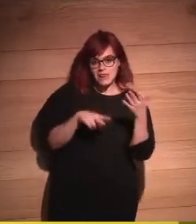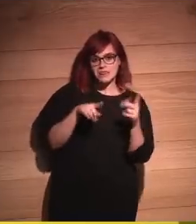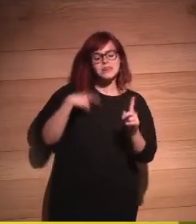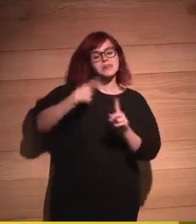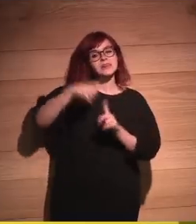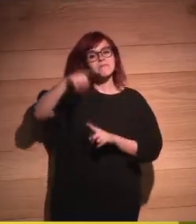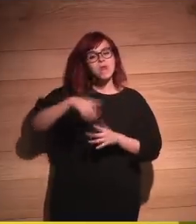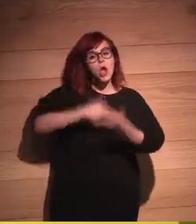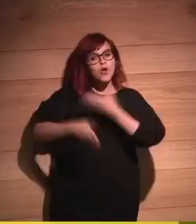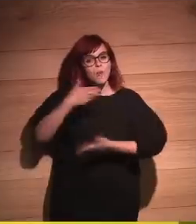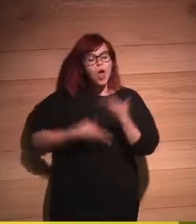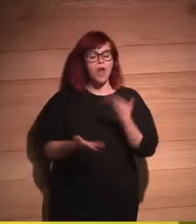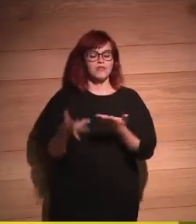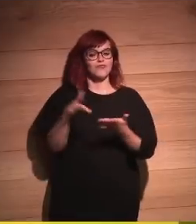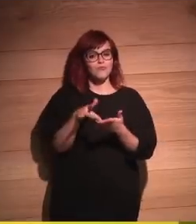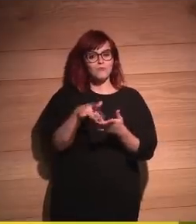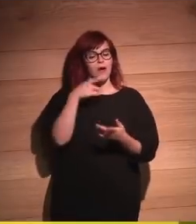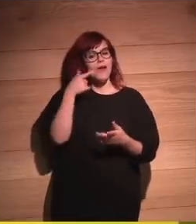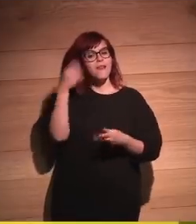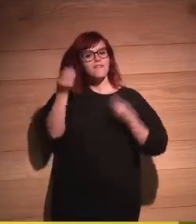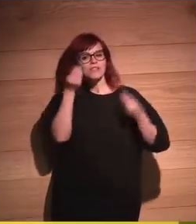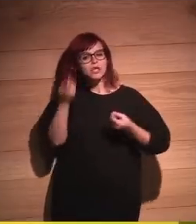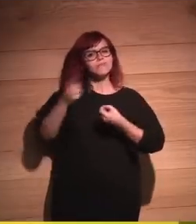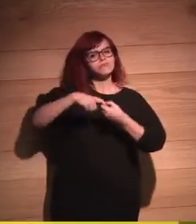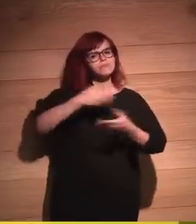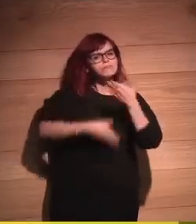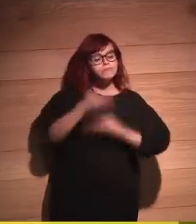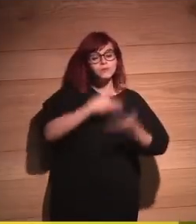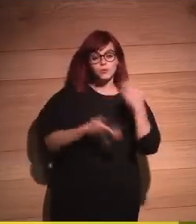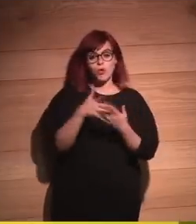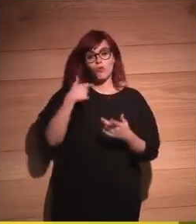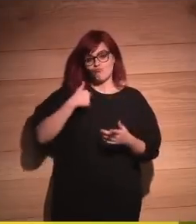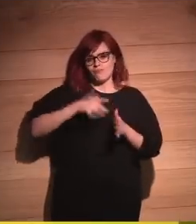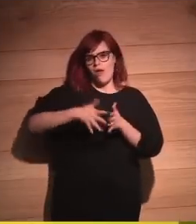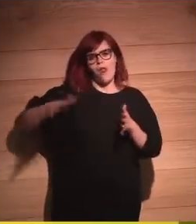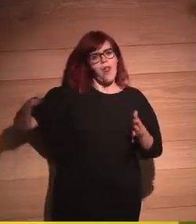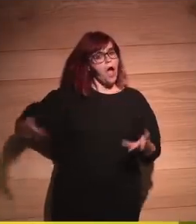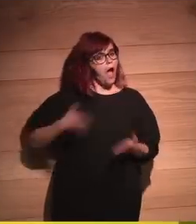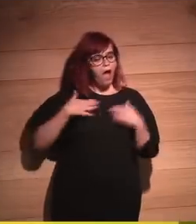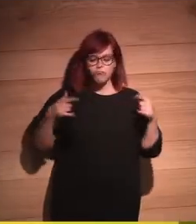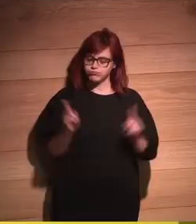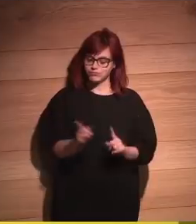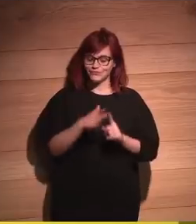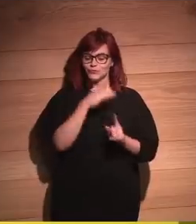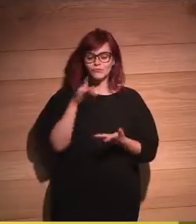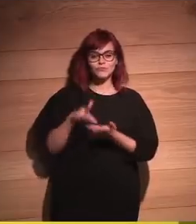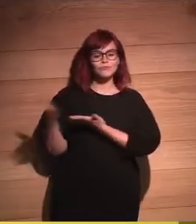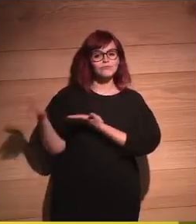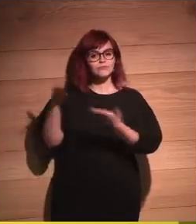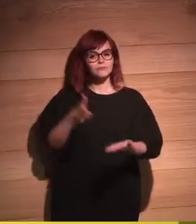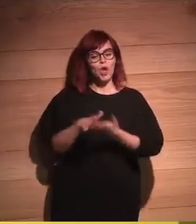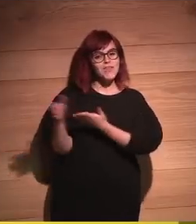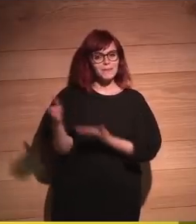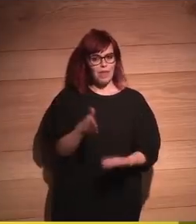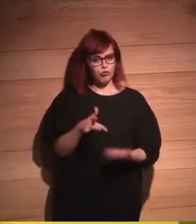animaros también a colaborar y aportar vuestras reflexiones. No voy a extenderme mucho más, quiero dejar paso ya a